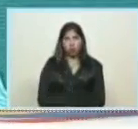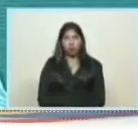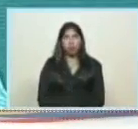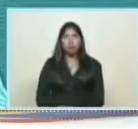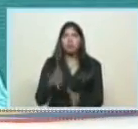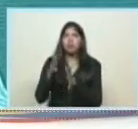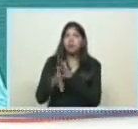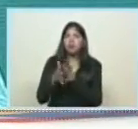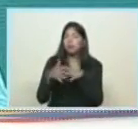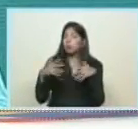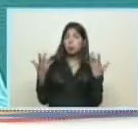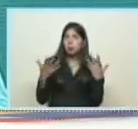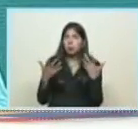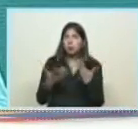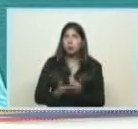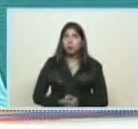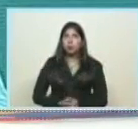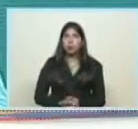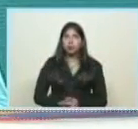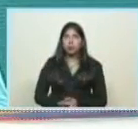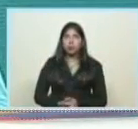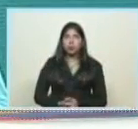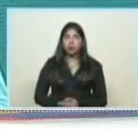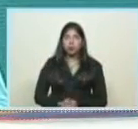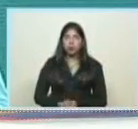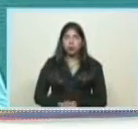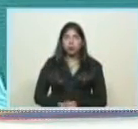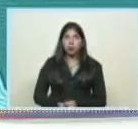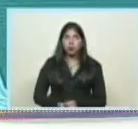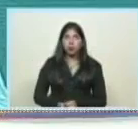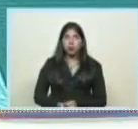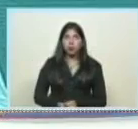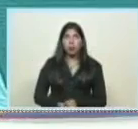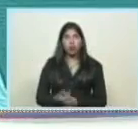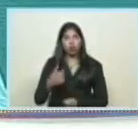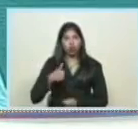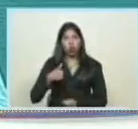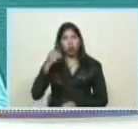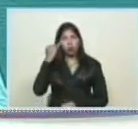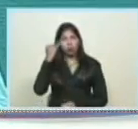que es el movimiento que convoqué